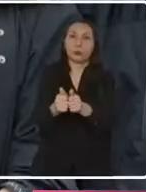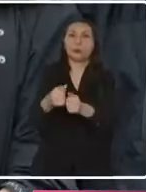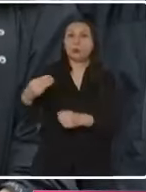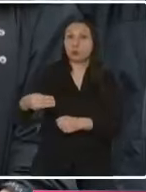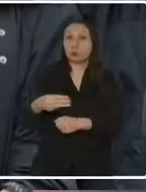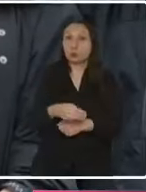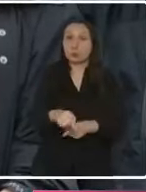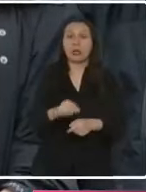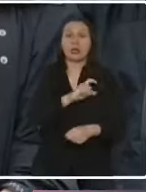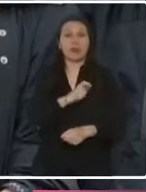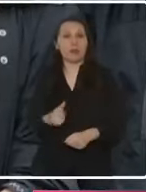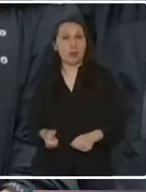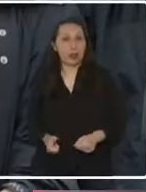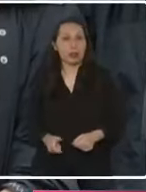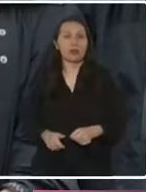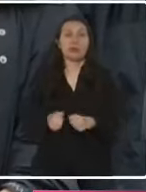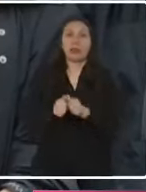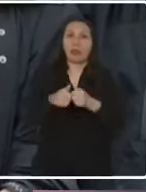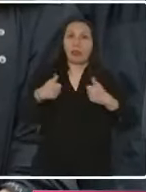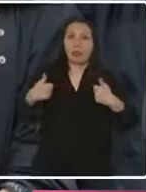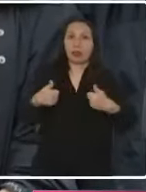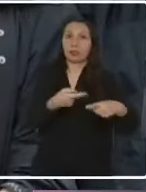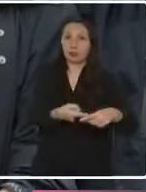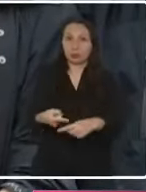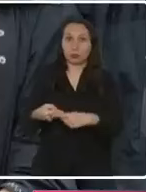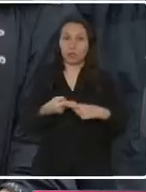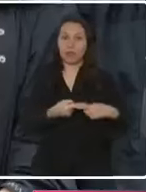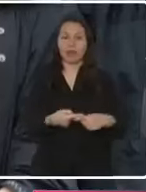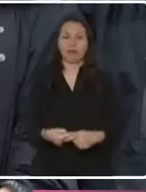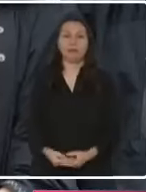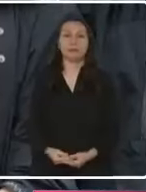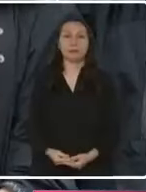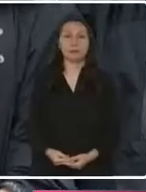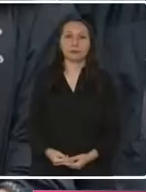los municipios, con la gobernación, con las dirigencias sociales.